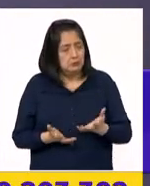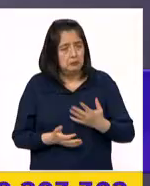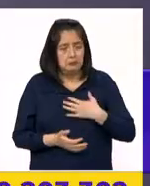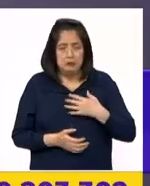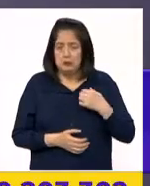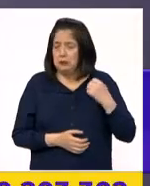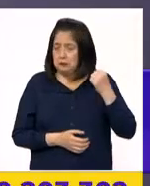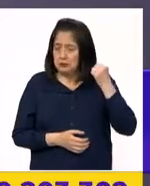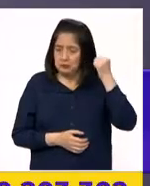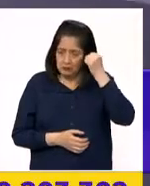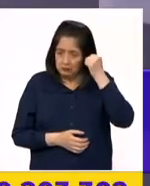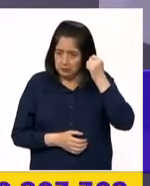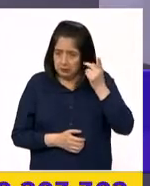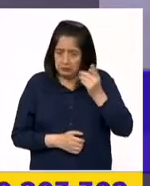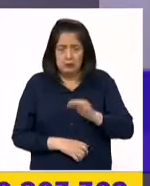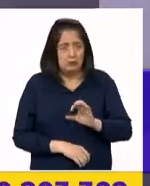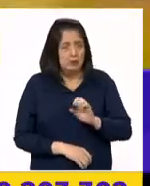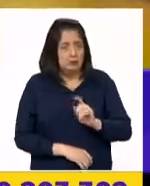sobrino Stefano.